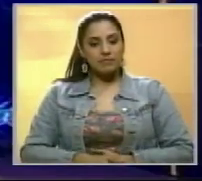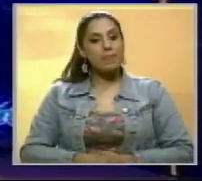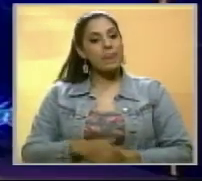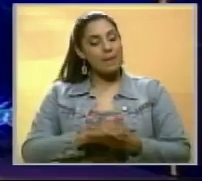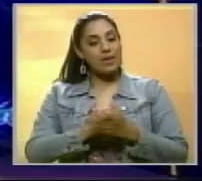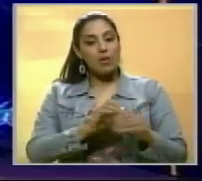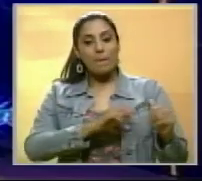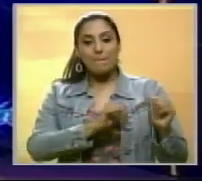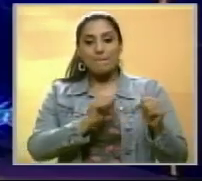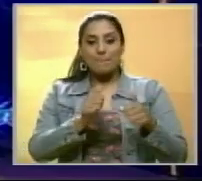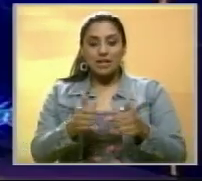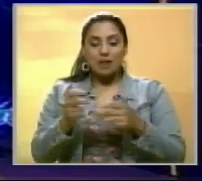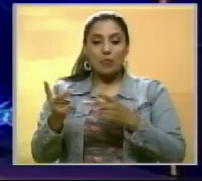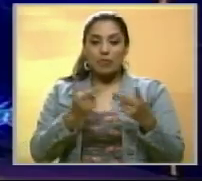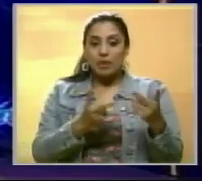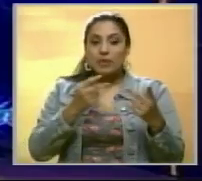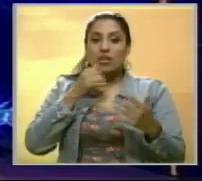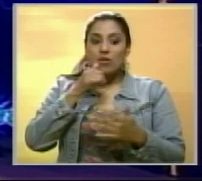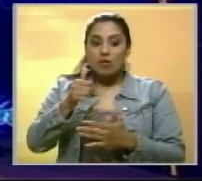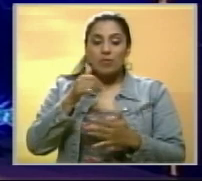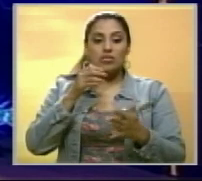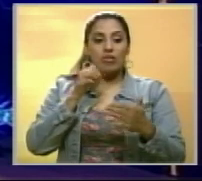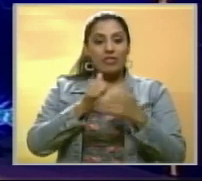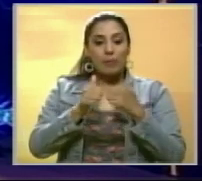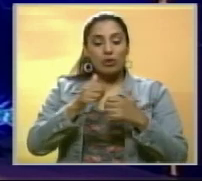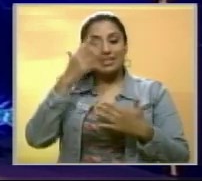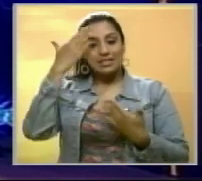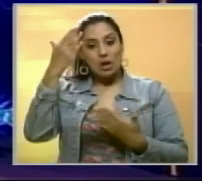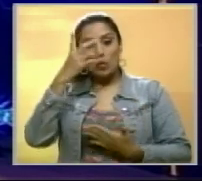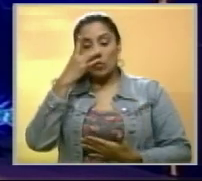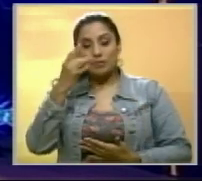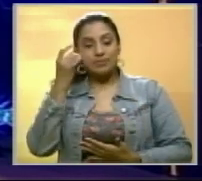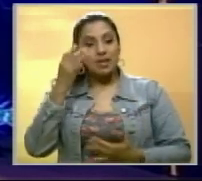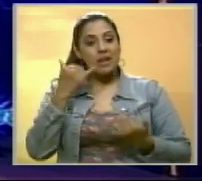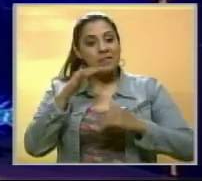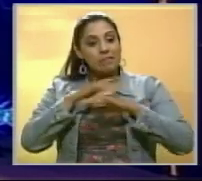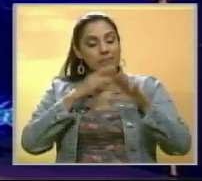Amigos, bienvenidos a Los Deportes. Les saluda Tony Cittadini. Comenzamos con fútbol